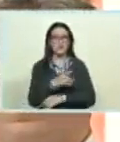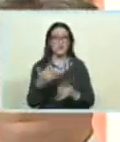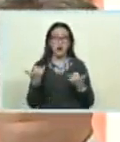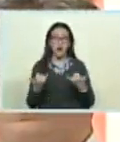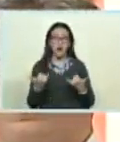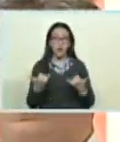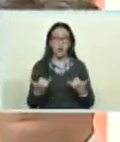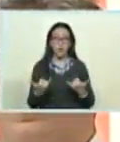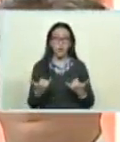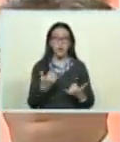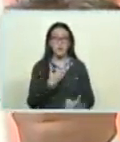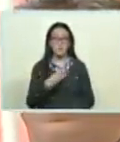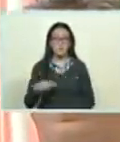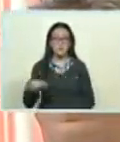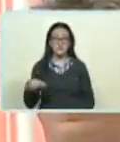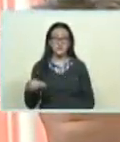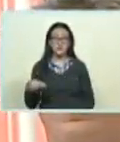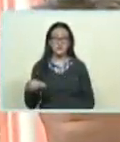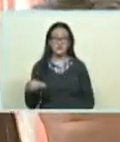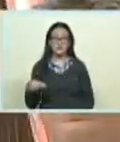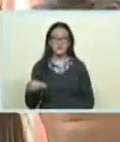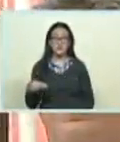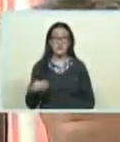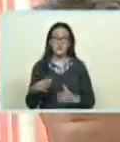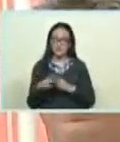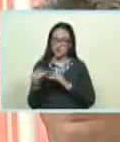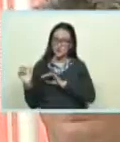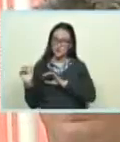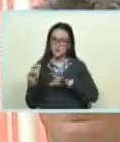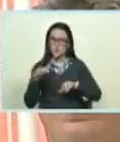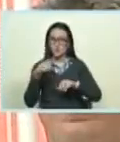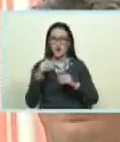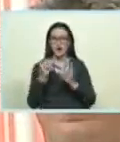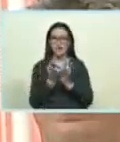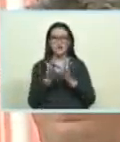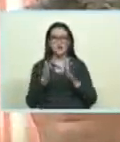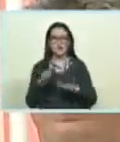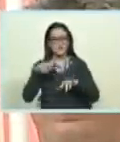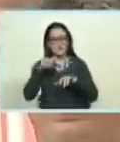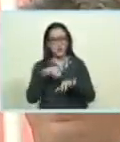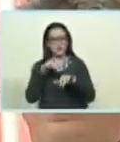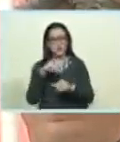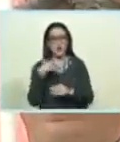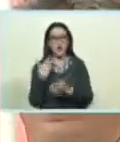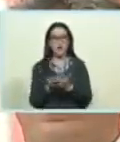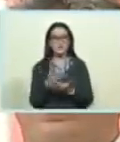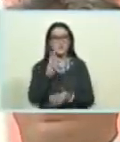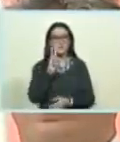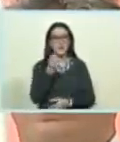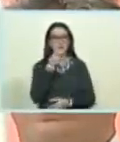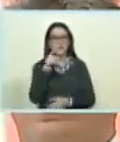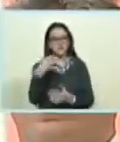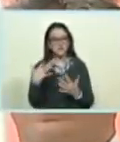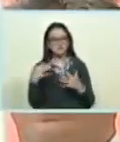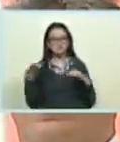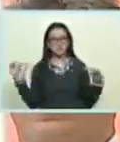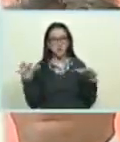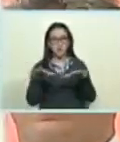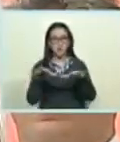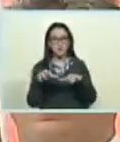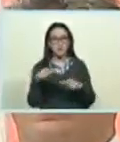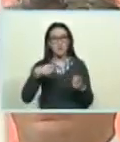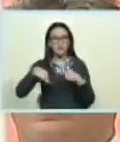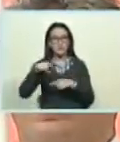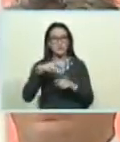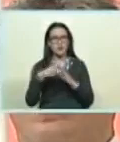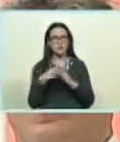día, presidente, en año de revolución, todos los estudiantes marchamos al Palacio de Miraflores, donde usted nos ha convocado, presidente Nicolás